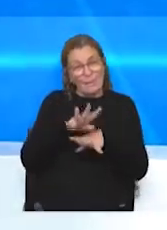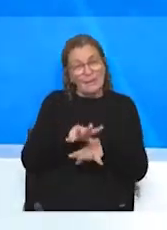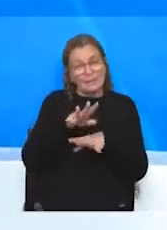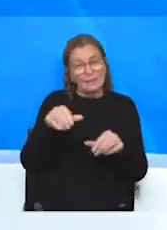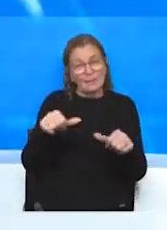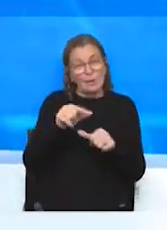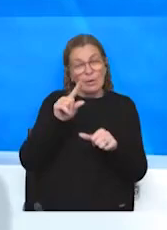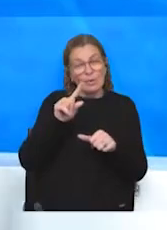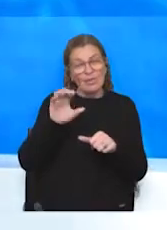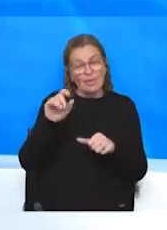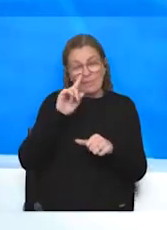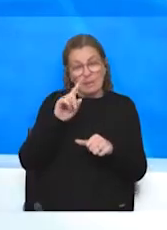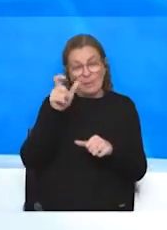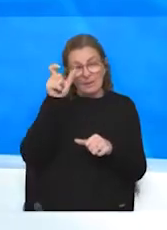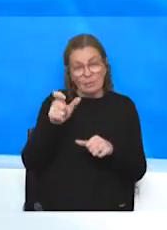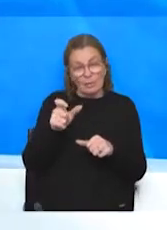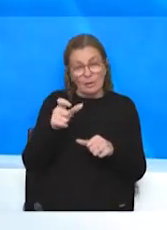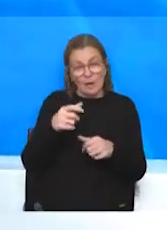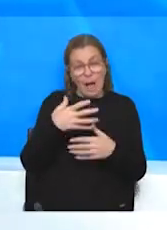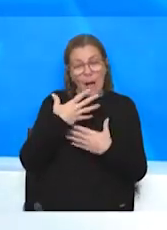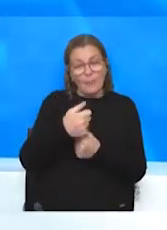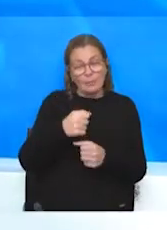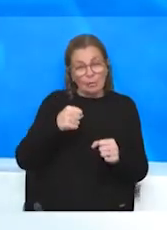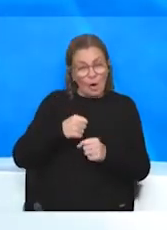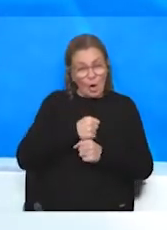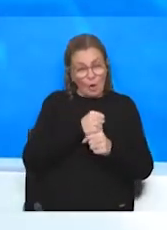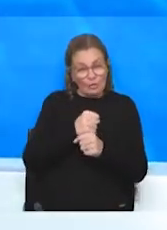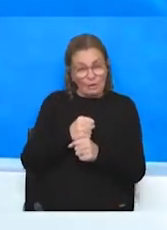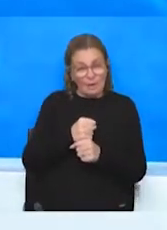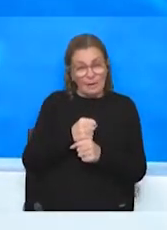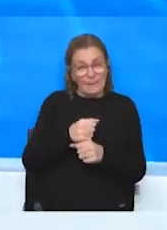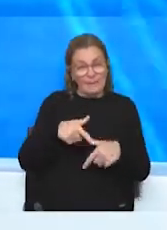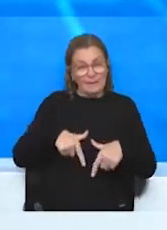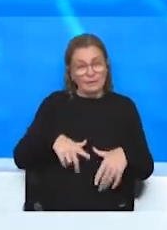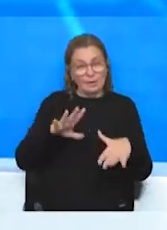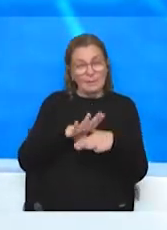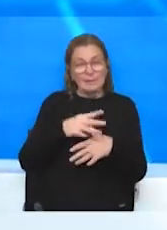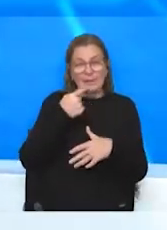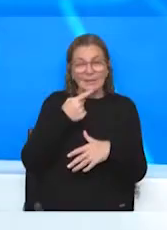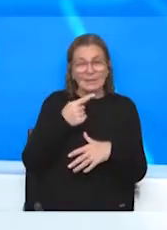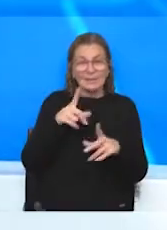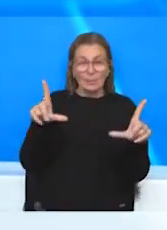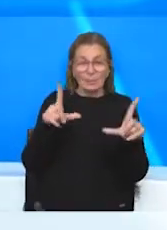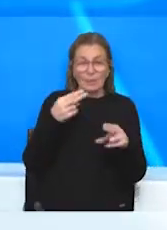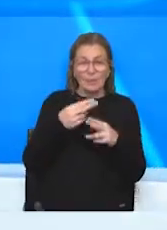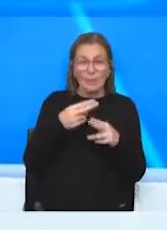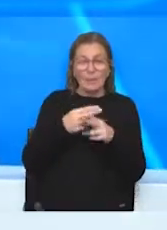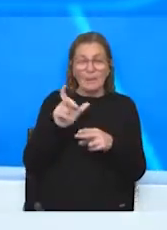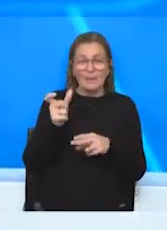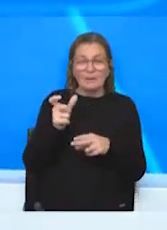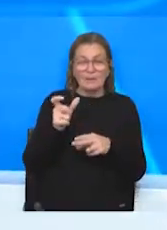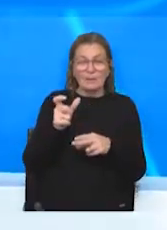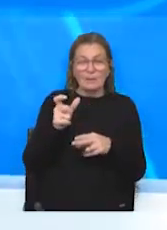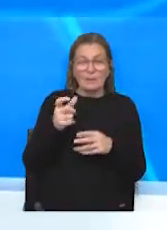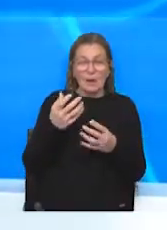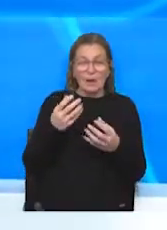fueron 10,000 personas marchar por 18 de julio en apoyo a las hoyas no el ministro alema Sale por la televisión a escrachar con nombre y apellido de una compañera que estaba